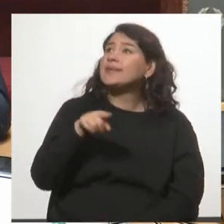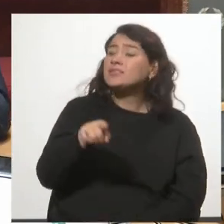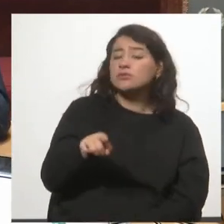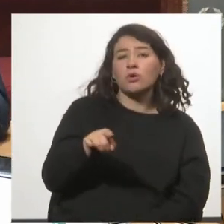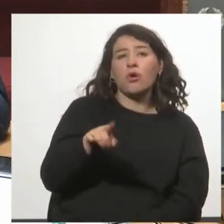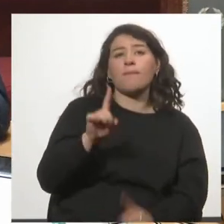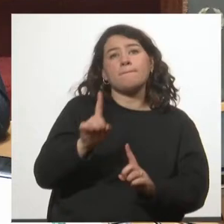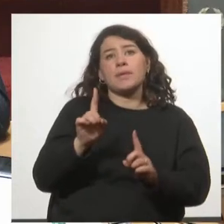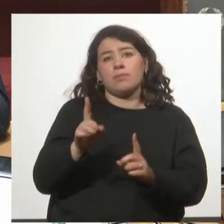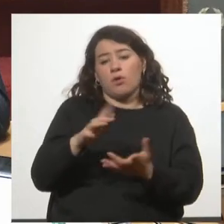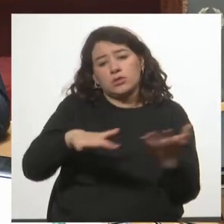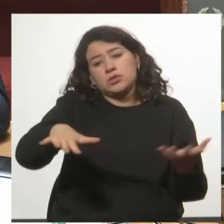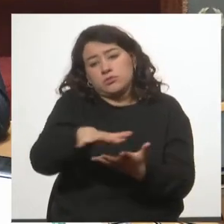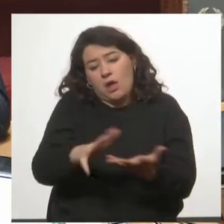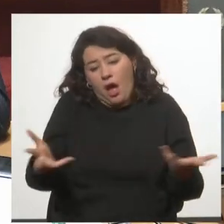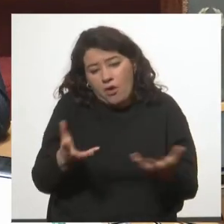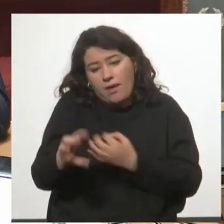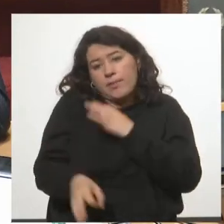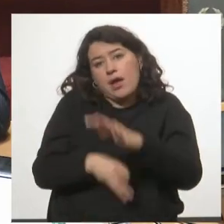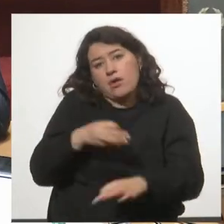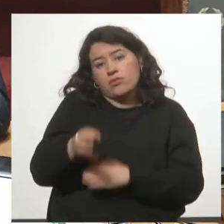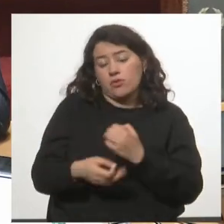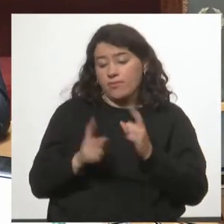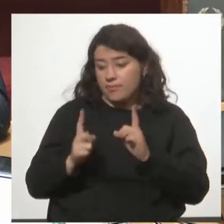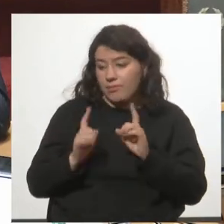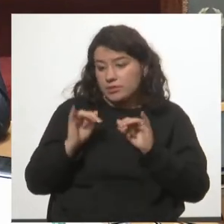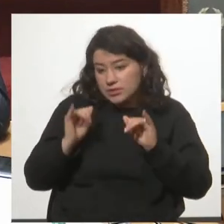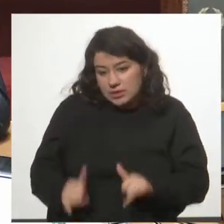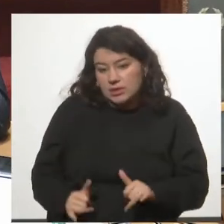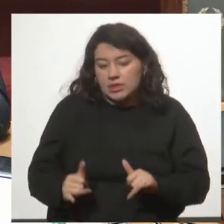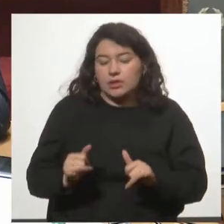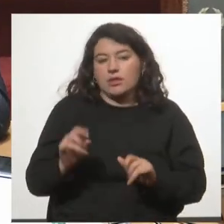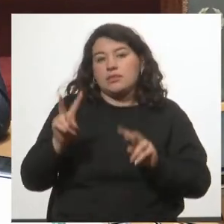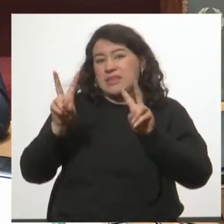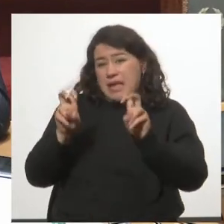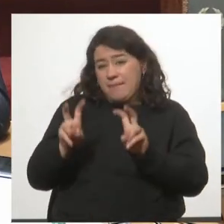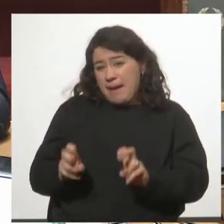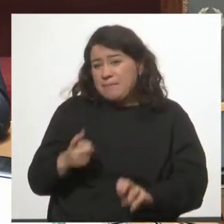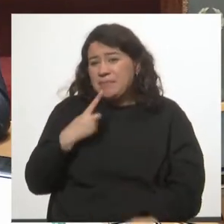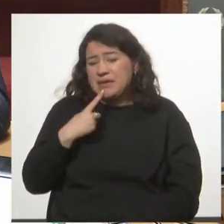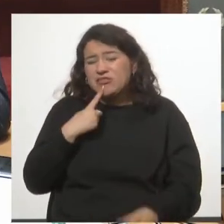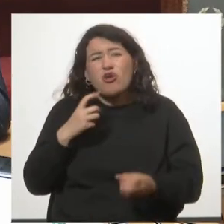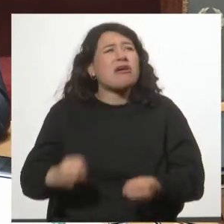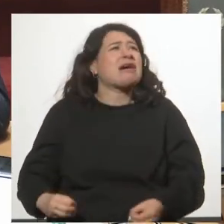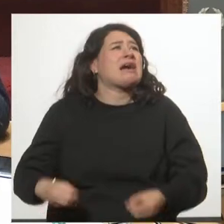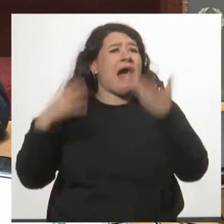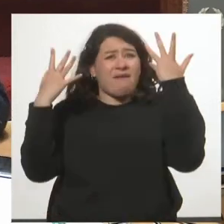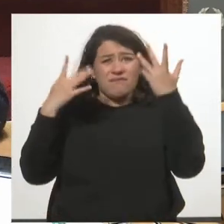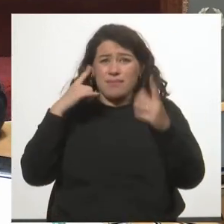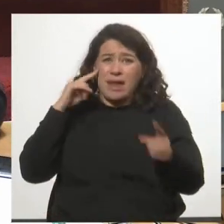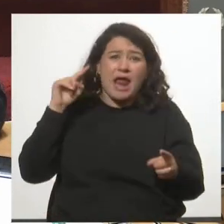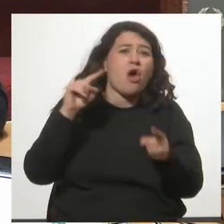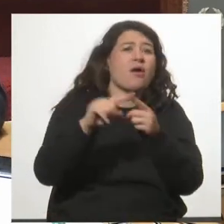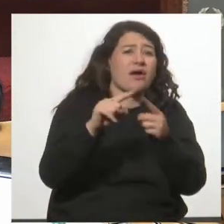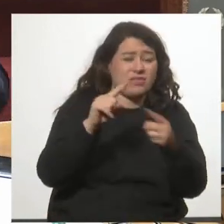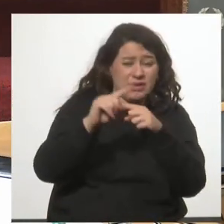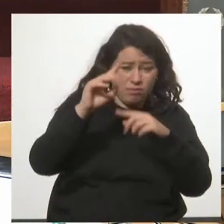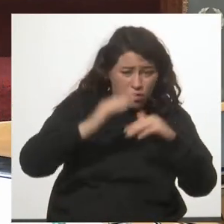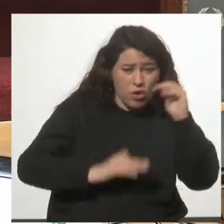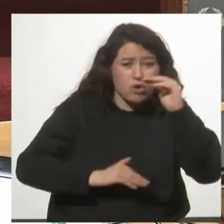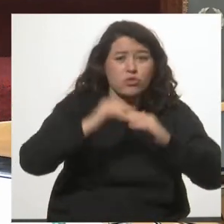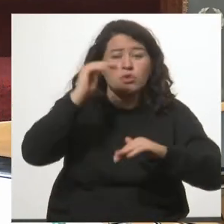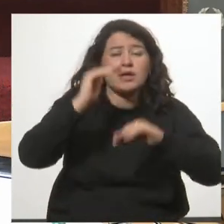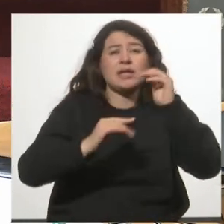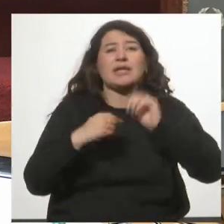lo que ocurrió más allá de las consideraciones políticas gravísimas para el cual fue el fin de eso y que se le